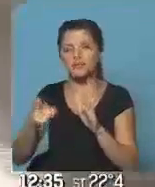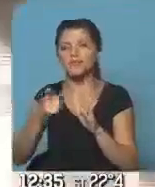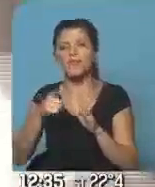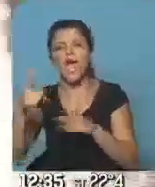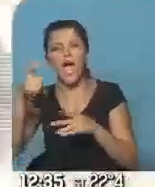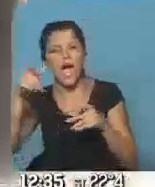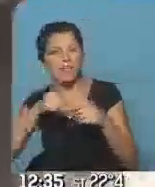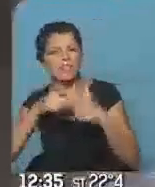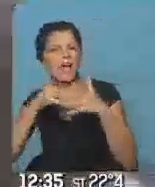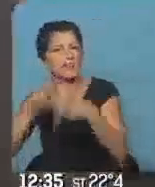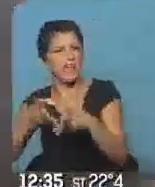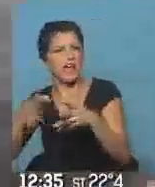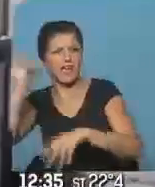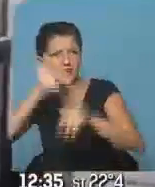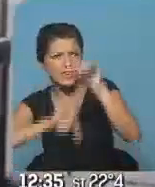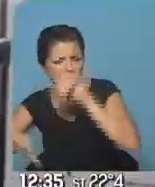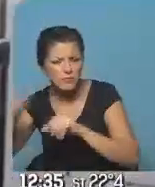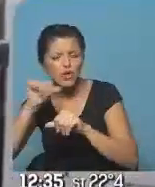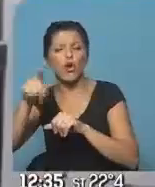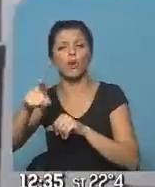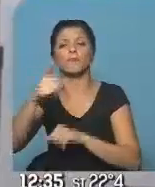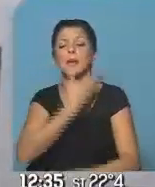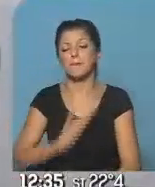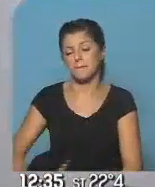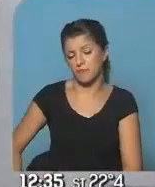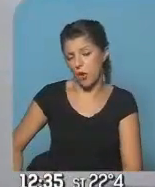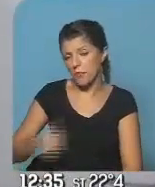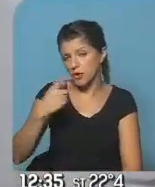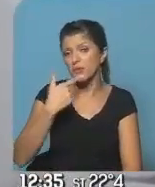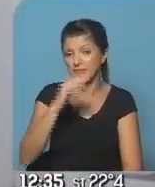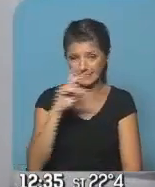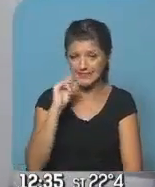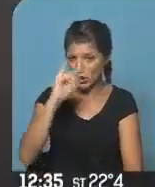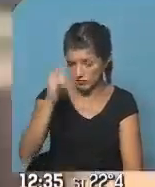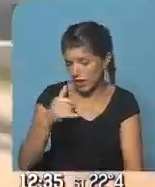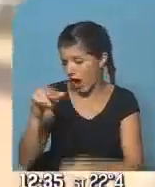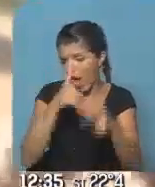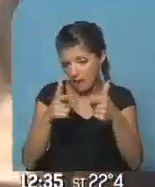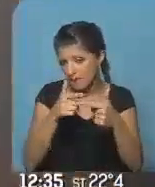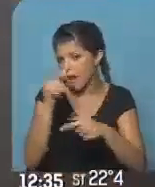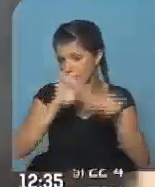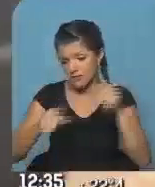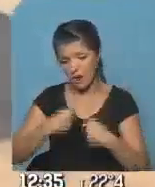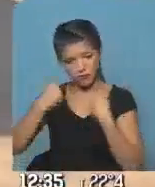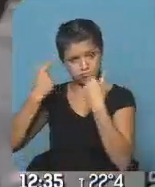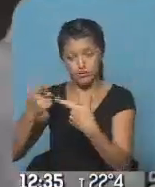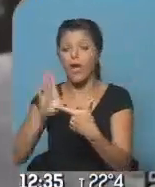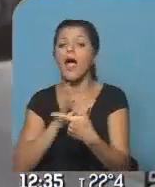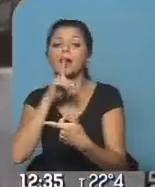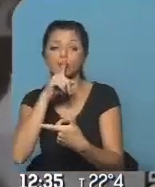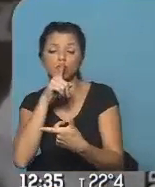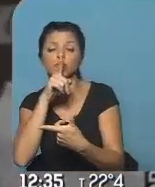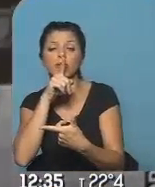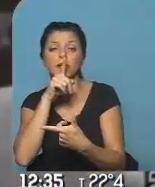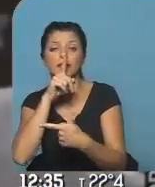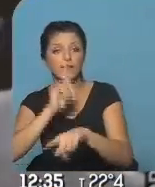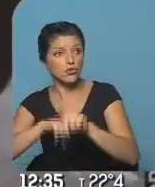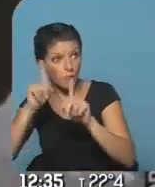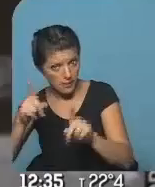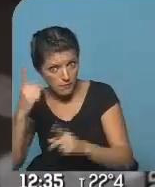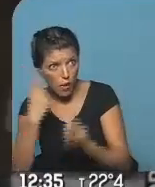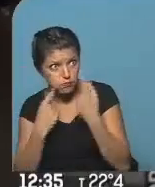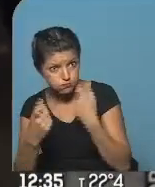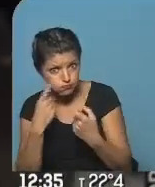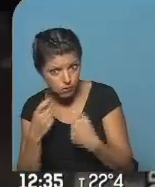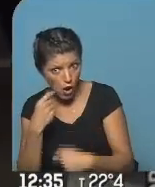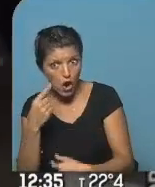numerosos muertos, el gobierno sirio acordó entregar todo su arsenal de armas químicas a Rusia en una operación concretada bajo supervisión